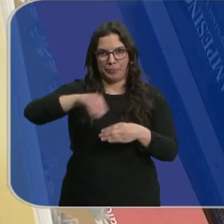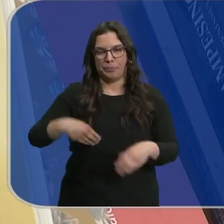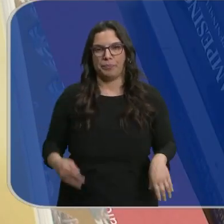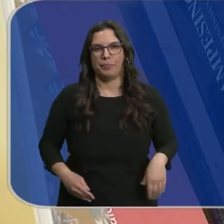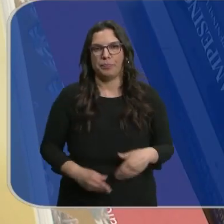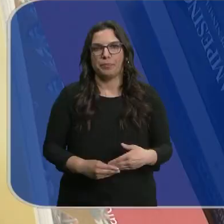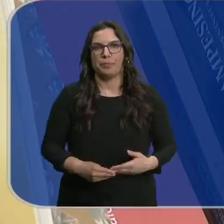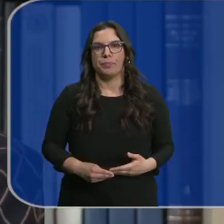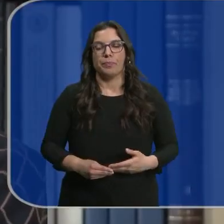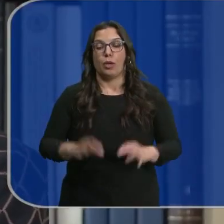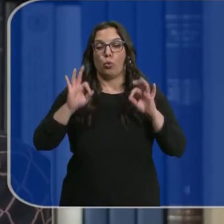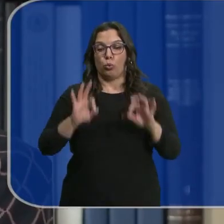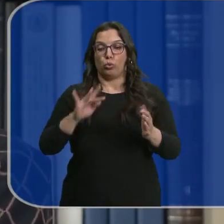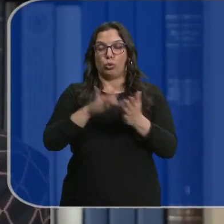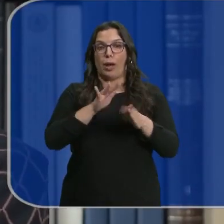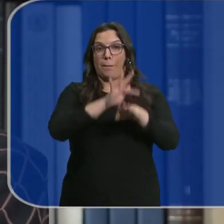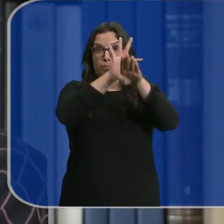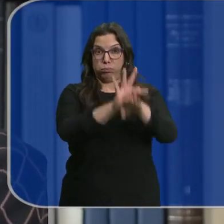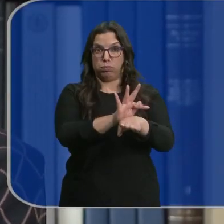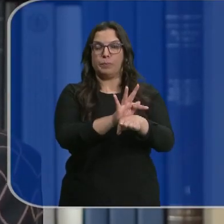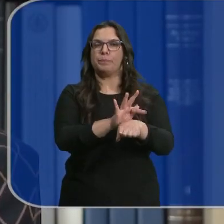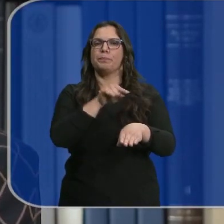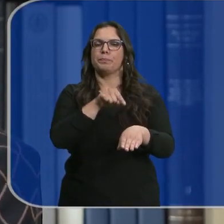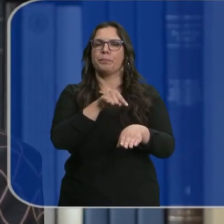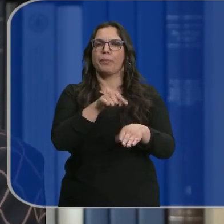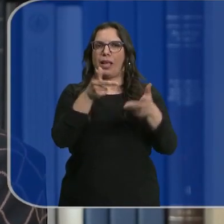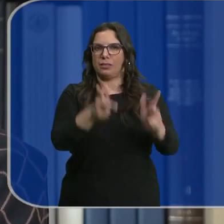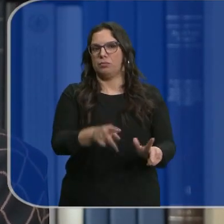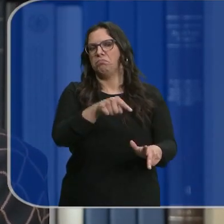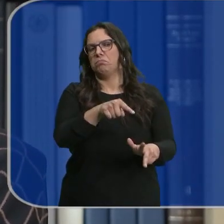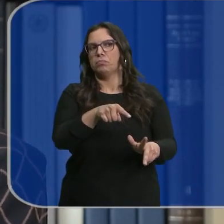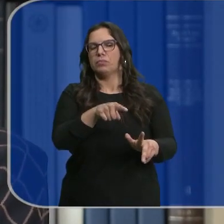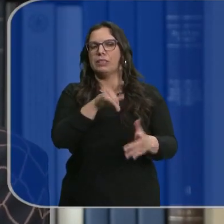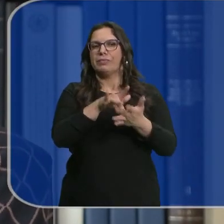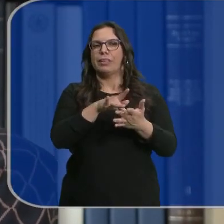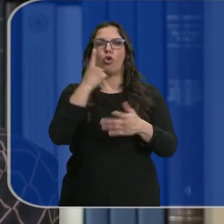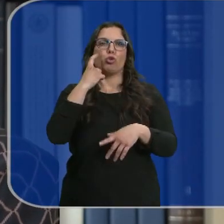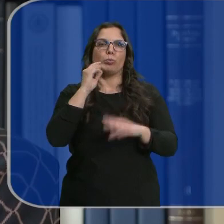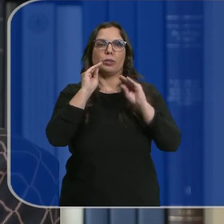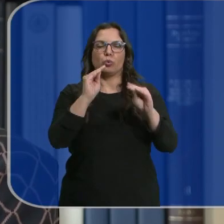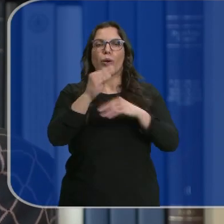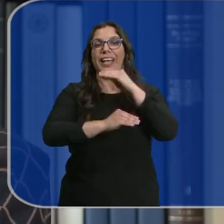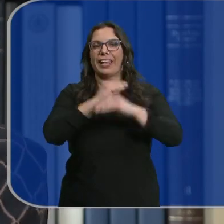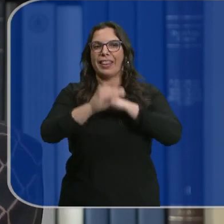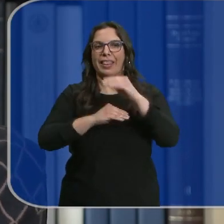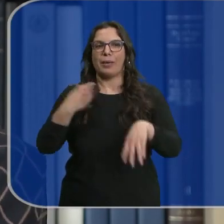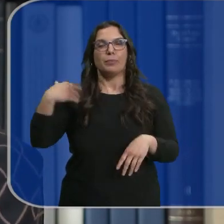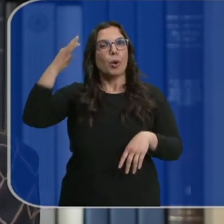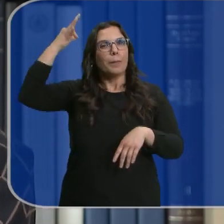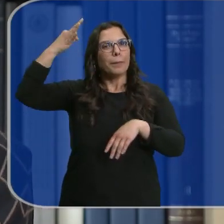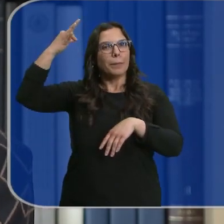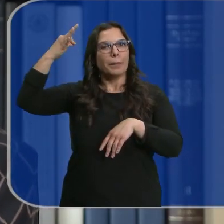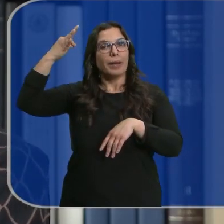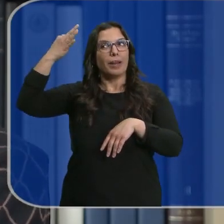el momento del enterramiento se practicaba un ritual que consistía en teñir el cabello de